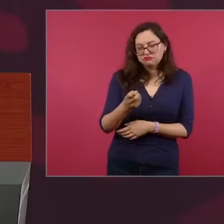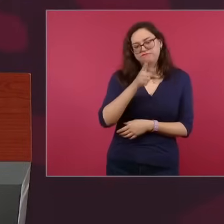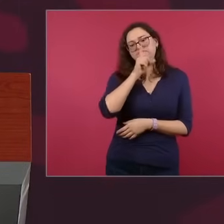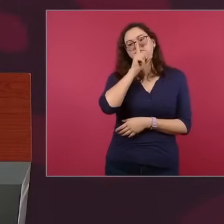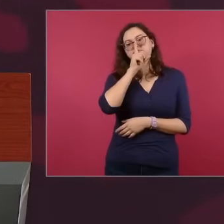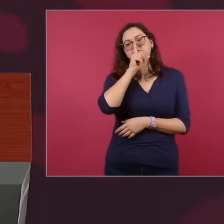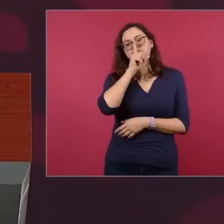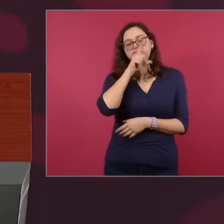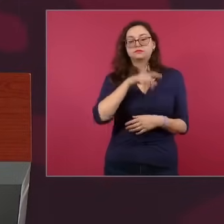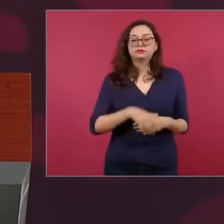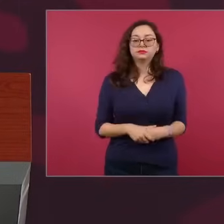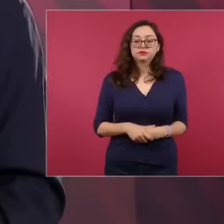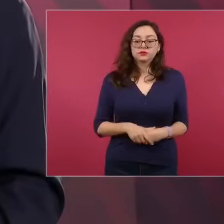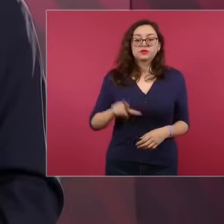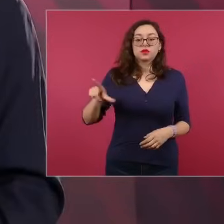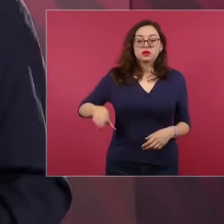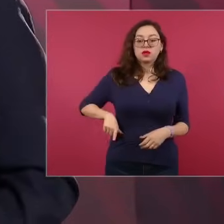La autoridad tiene que tener